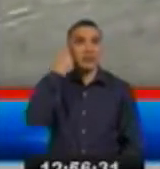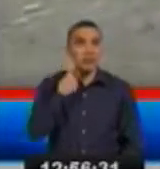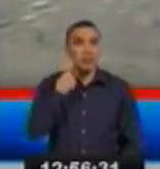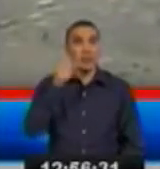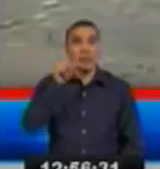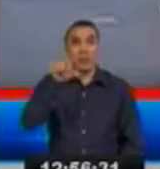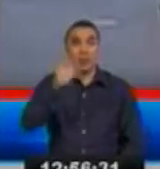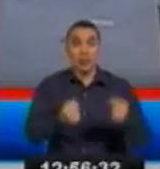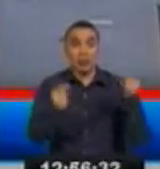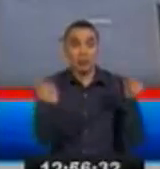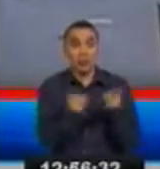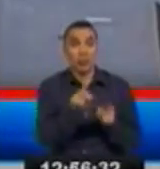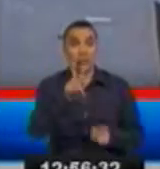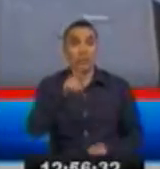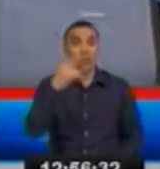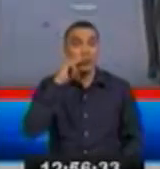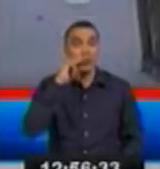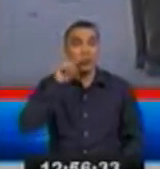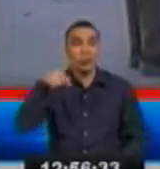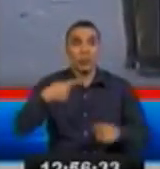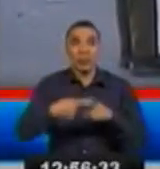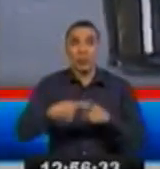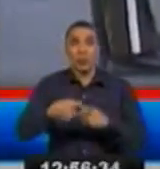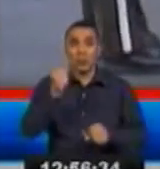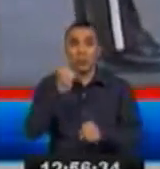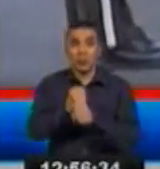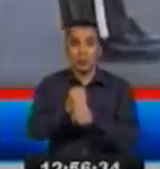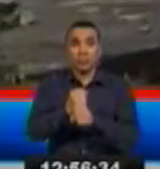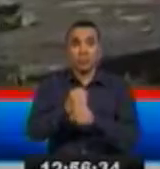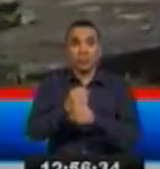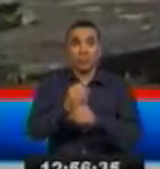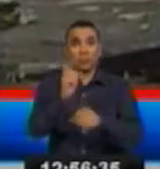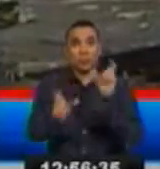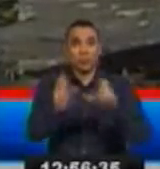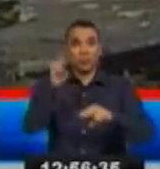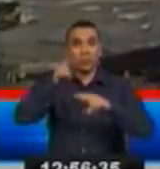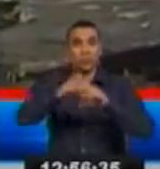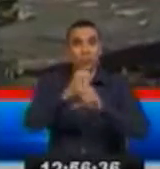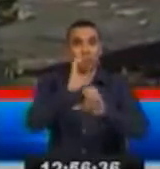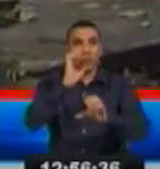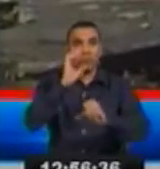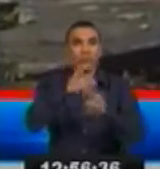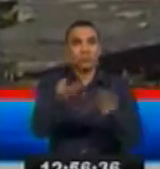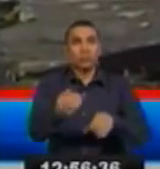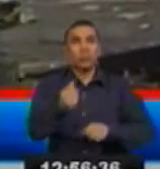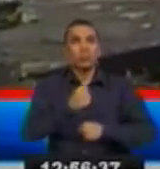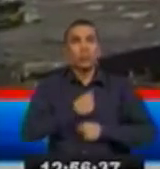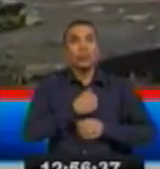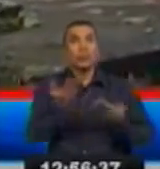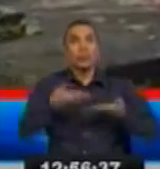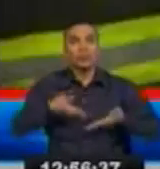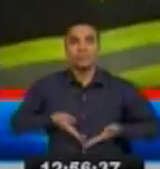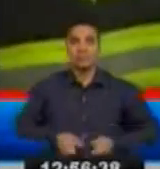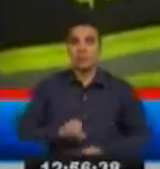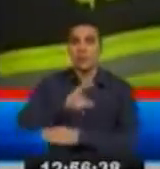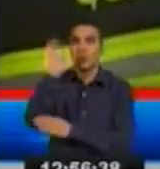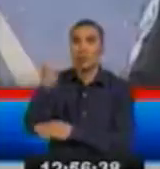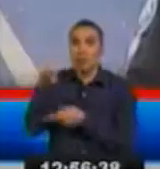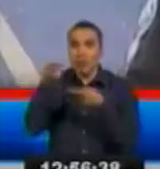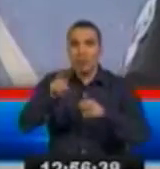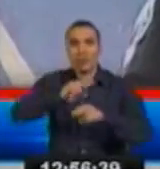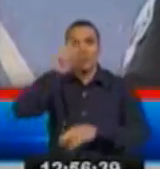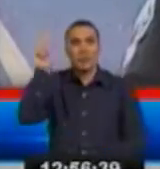entre ellos 2 minoridad mientras tanto que los ocupantes del bus internacional que fallecieron eran de nacionalidades colombianas y venezolanas